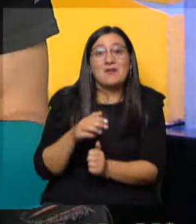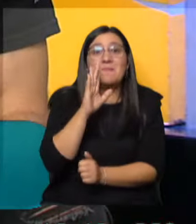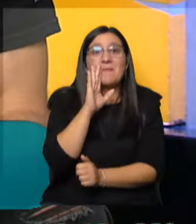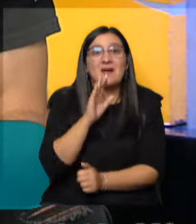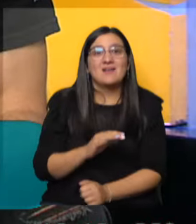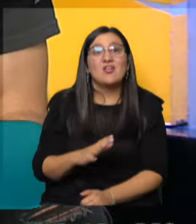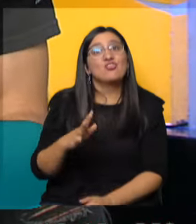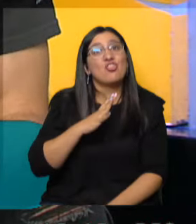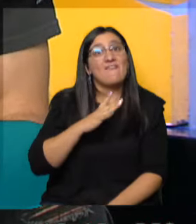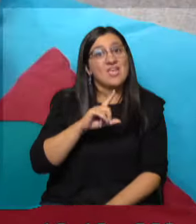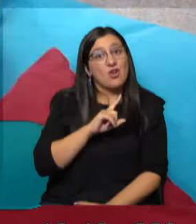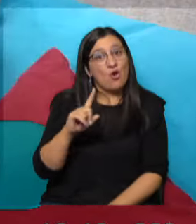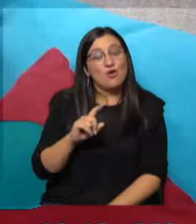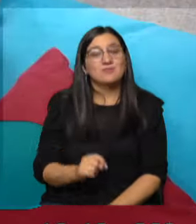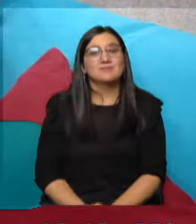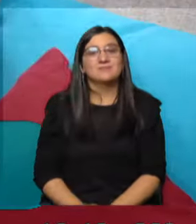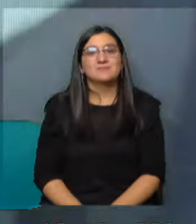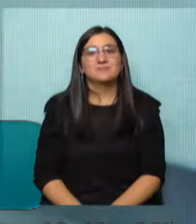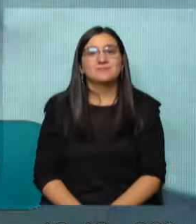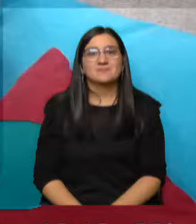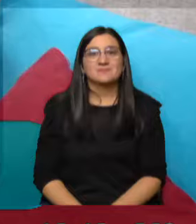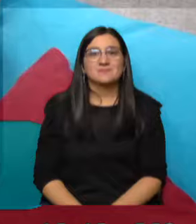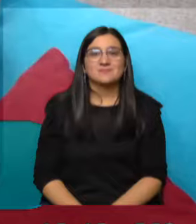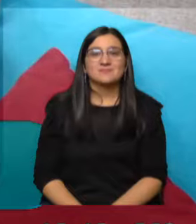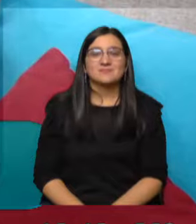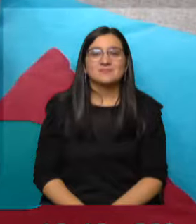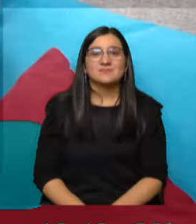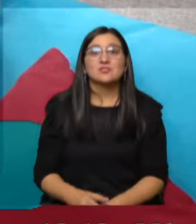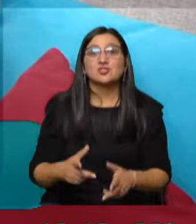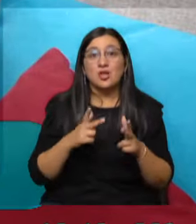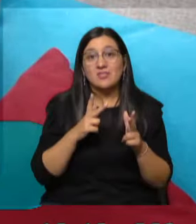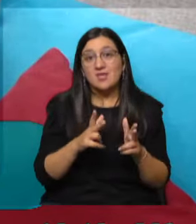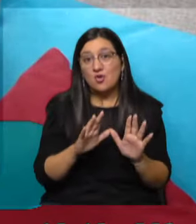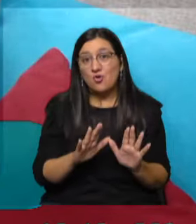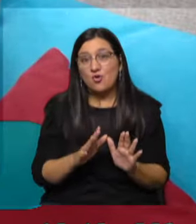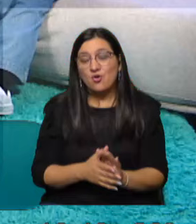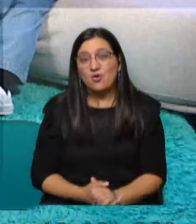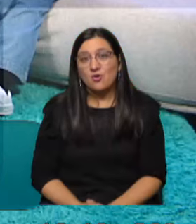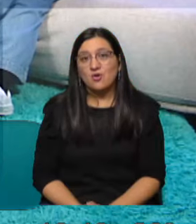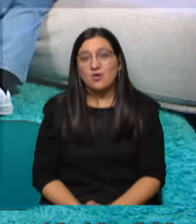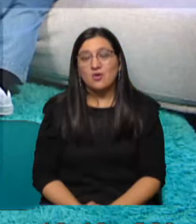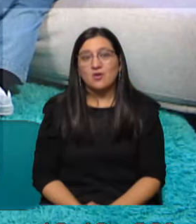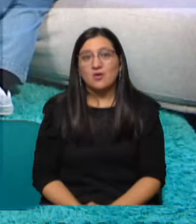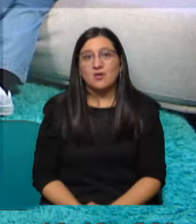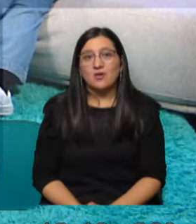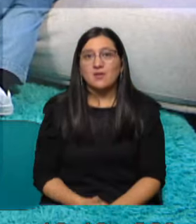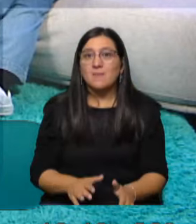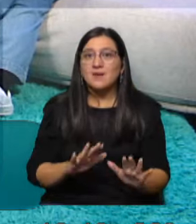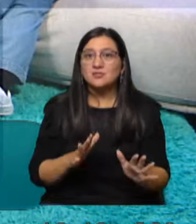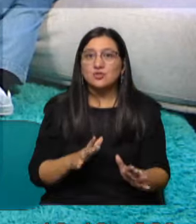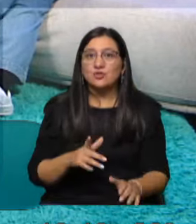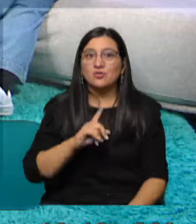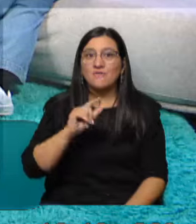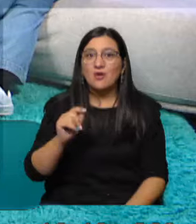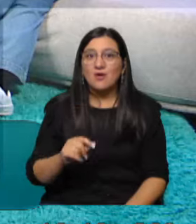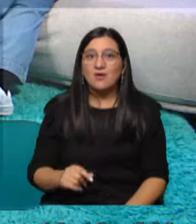fue todavía no. Y que, claro, yo le digo a la quinceañera. Yo le digo. Ay. ¿Cómo que te pasa? Me voy. Se va.